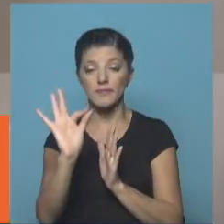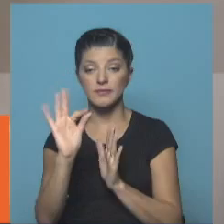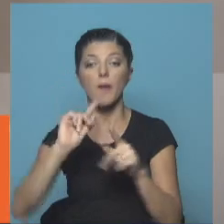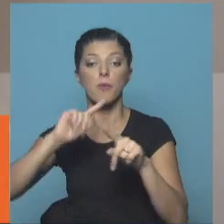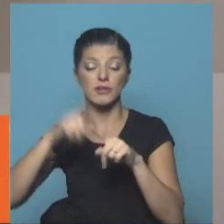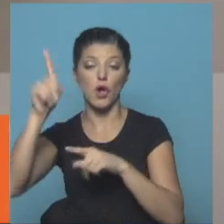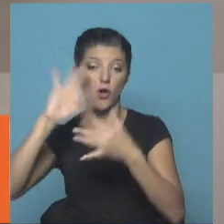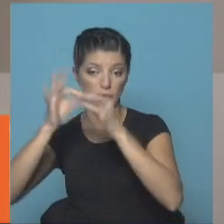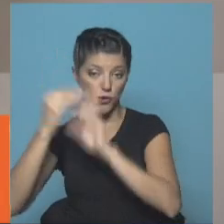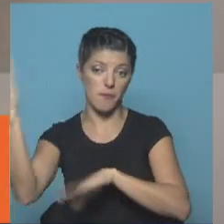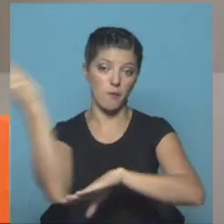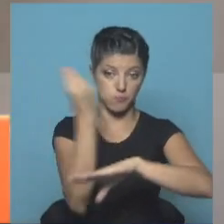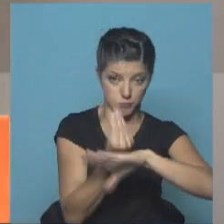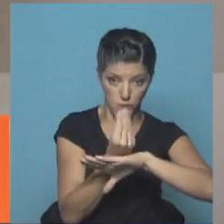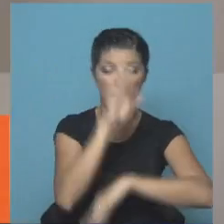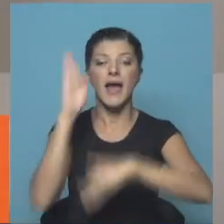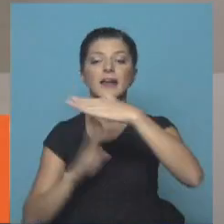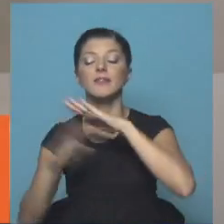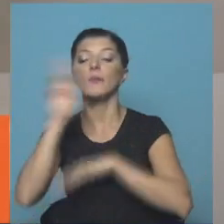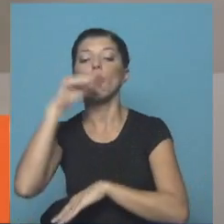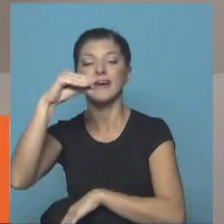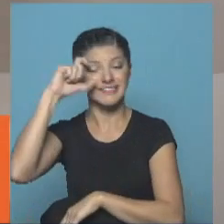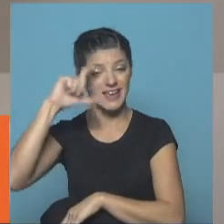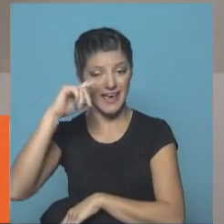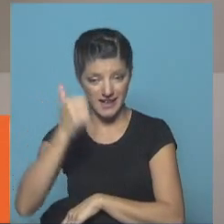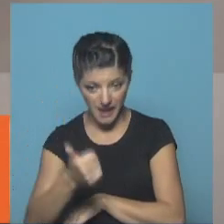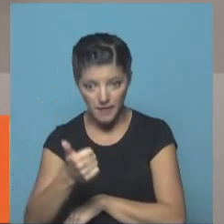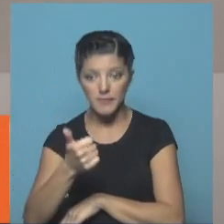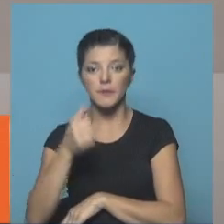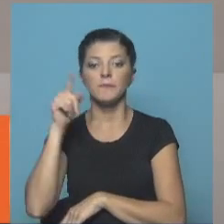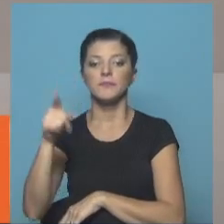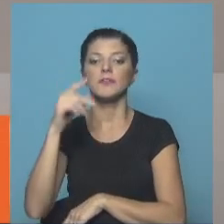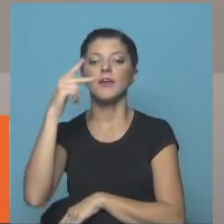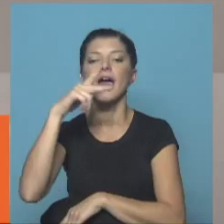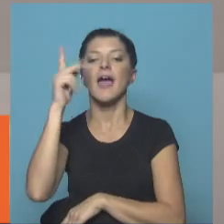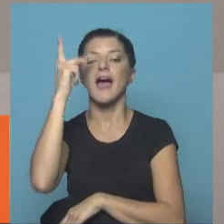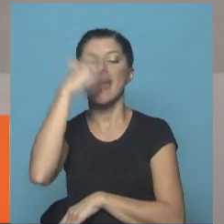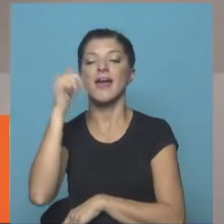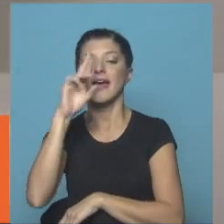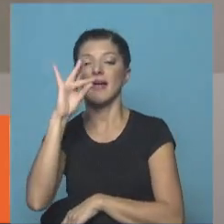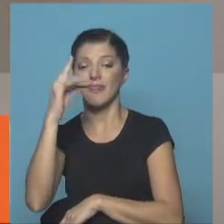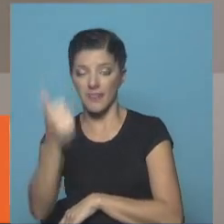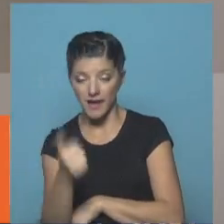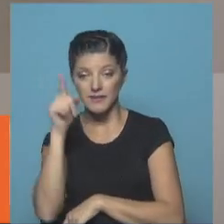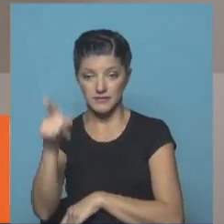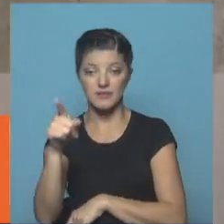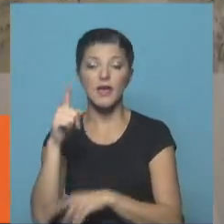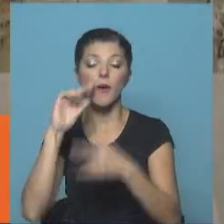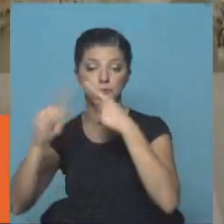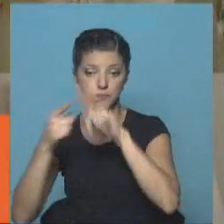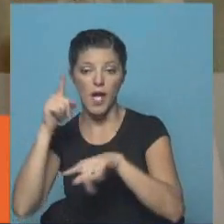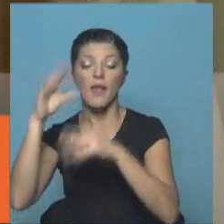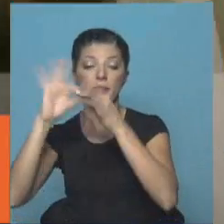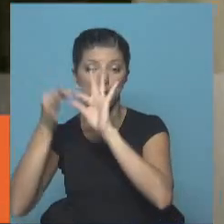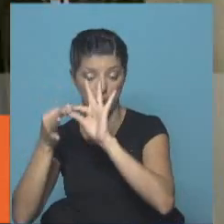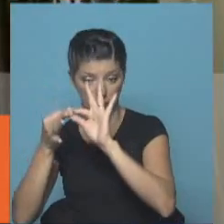funcionarios europeos liderados por la checa Edith Arzá, directora del Servicio Exterior de Europa para las Américas.